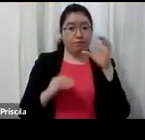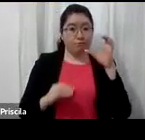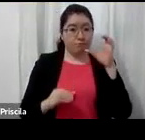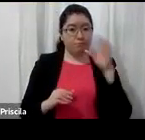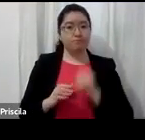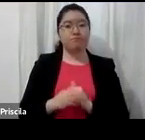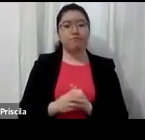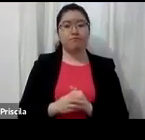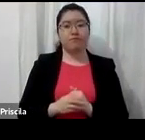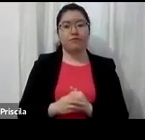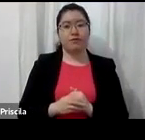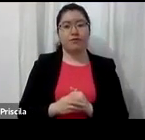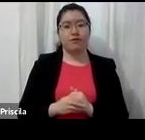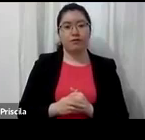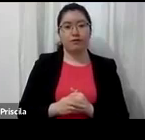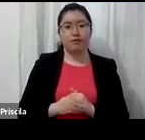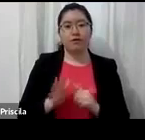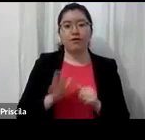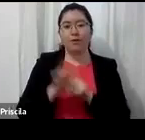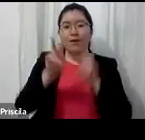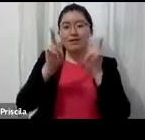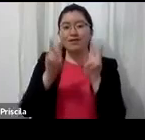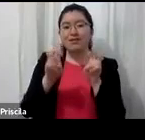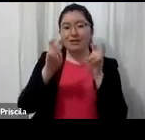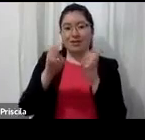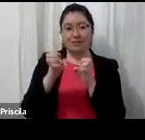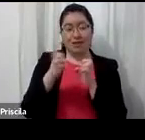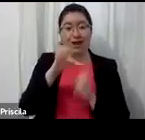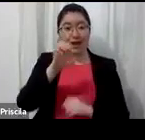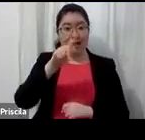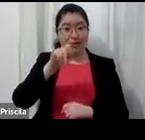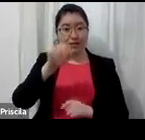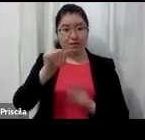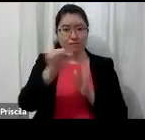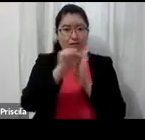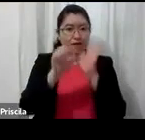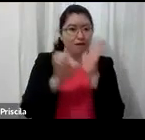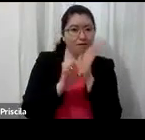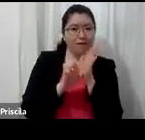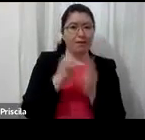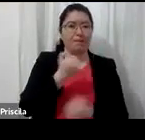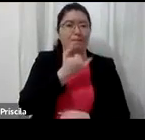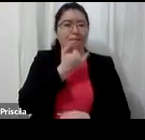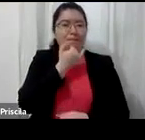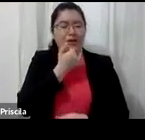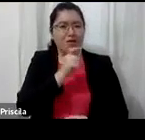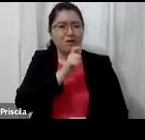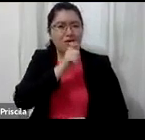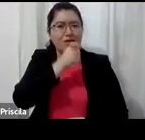poquito sobre la ética del perdón que nos hablaban, que no